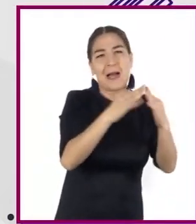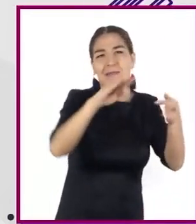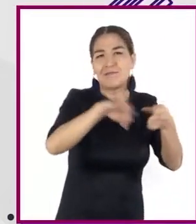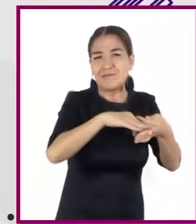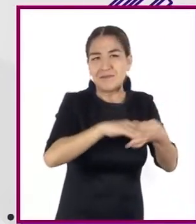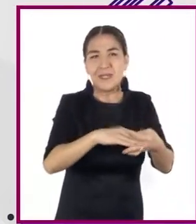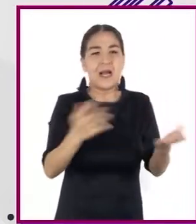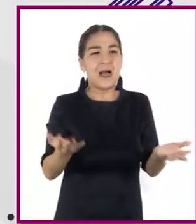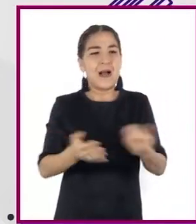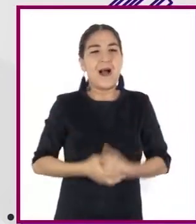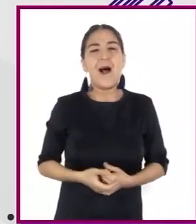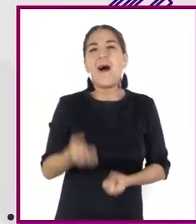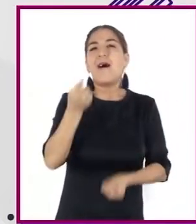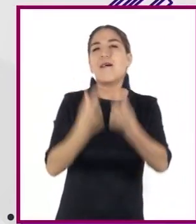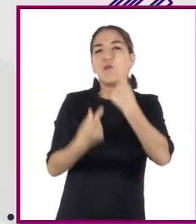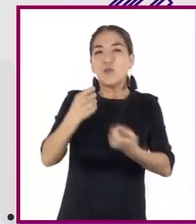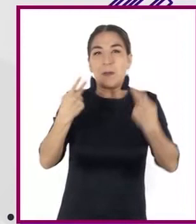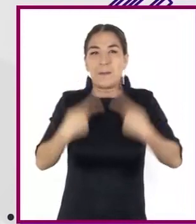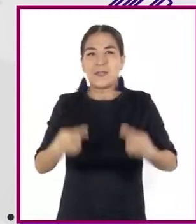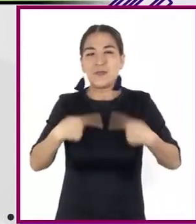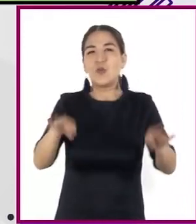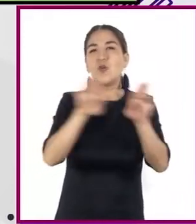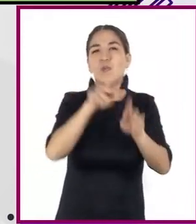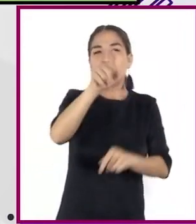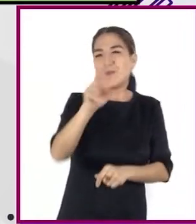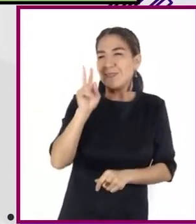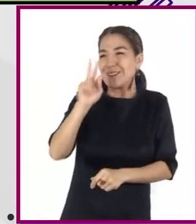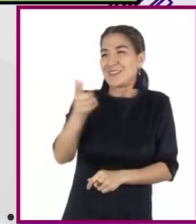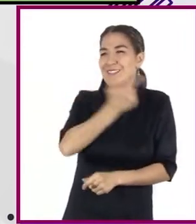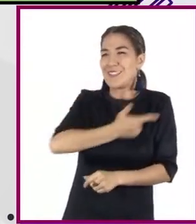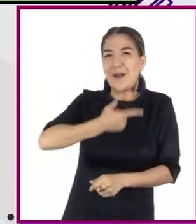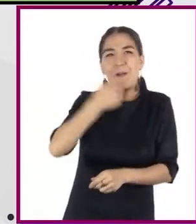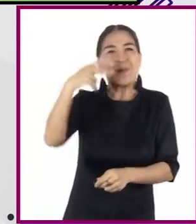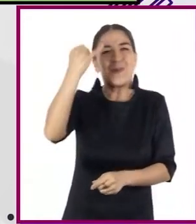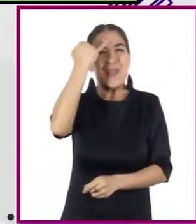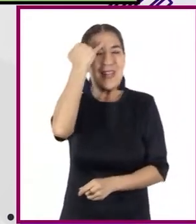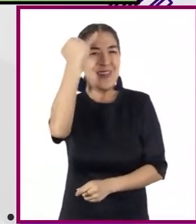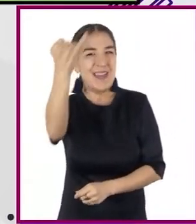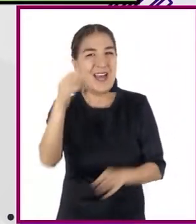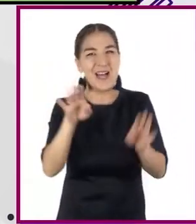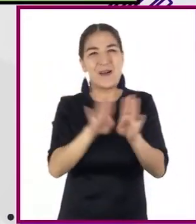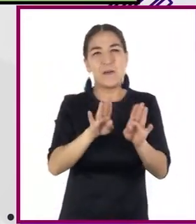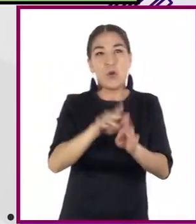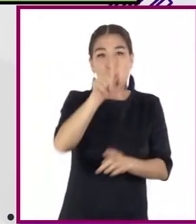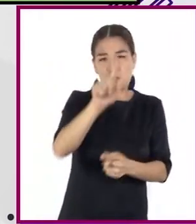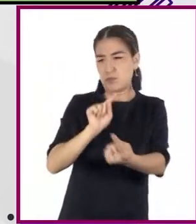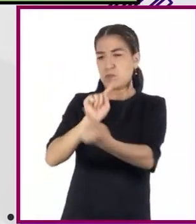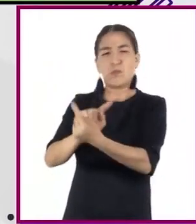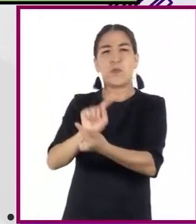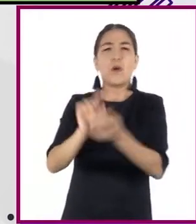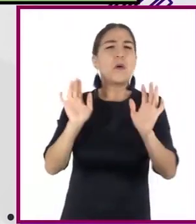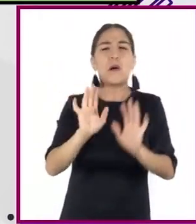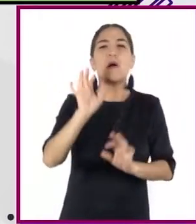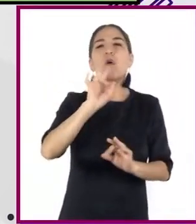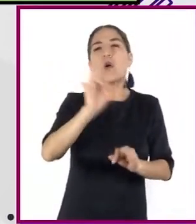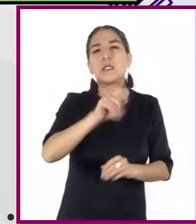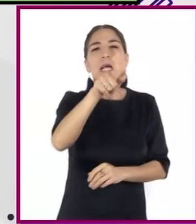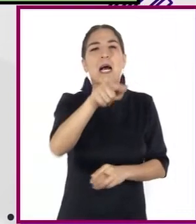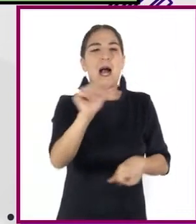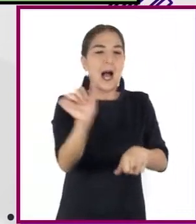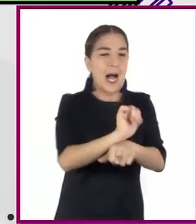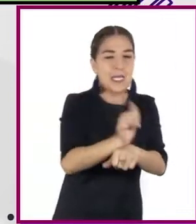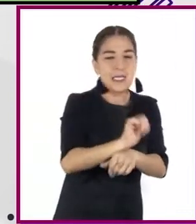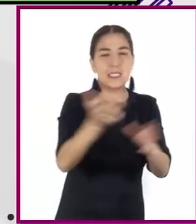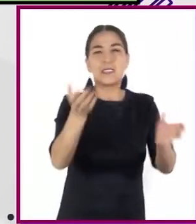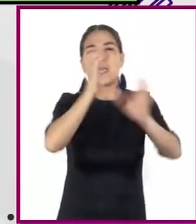Algunas personas que pueden admirar un ideal, no necesariamente convives con ellos. Algún artista, un